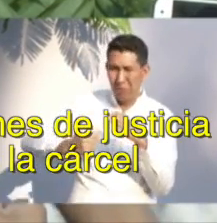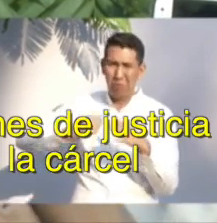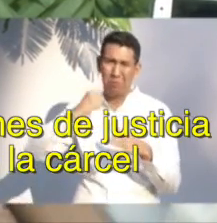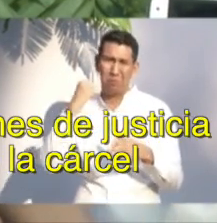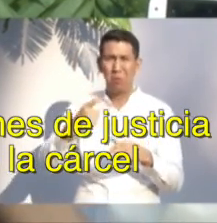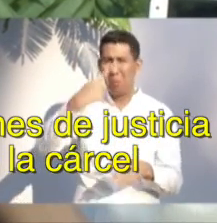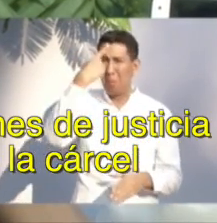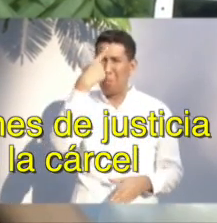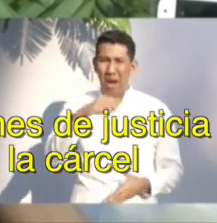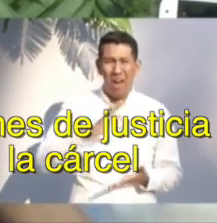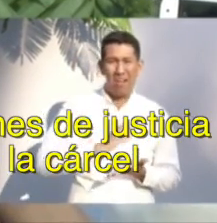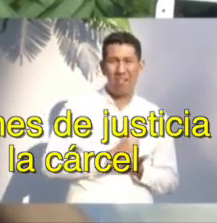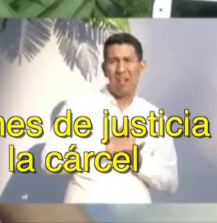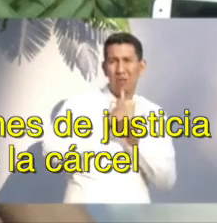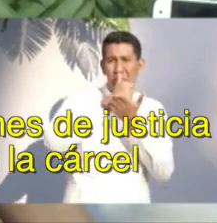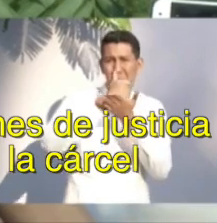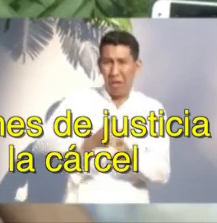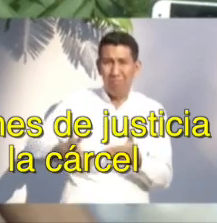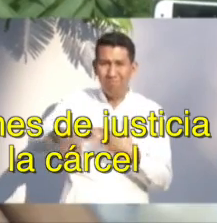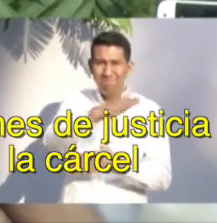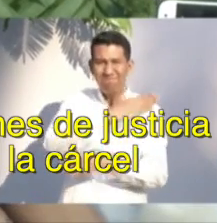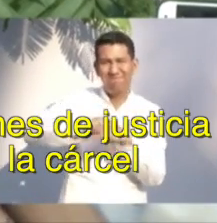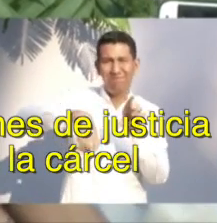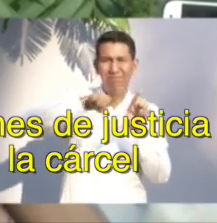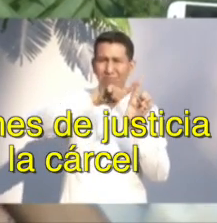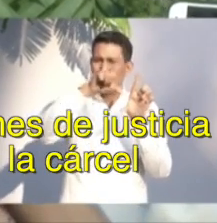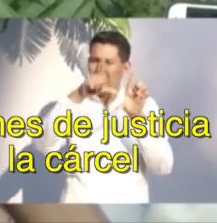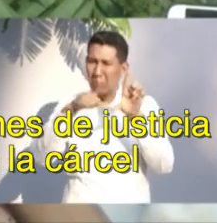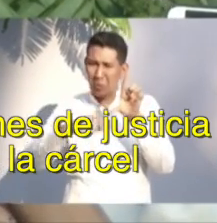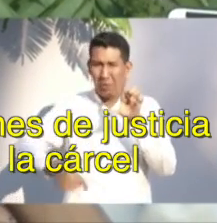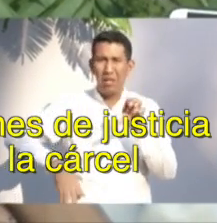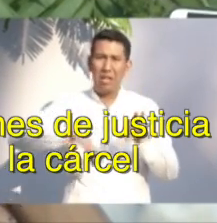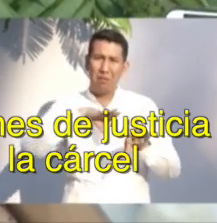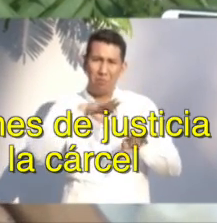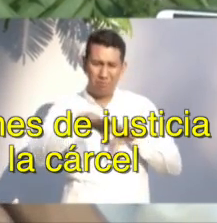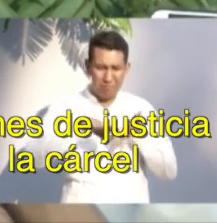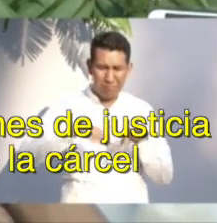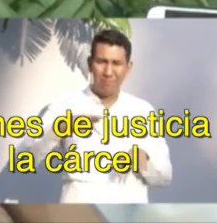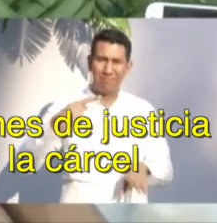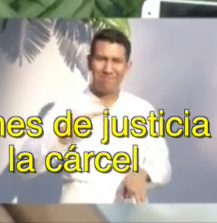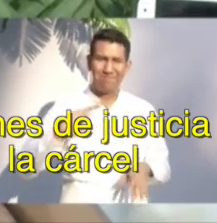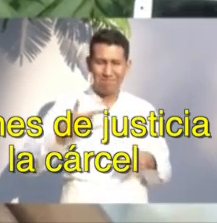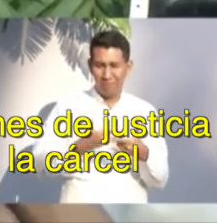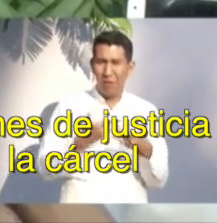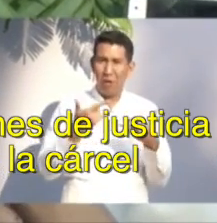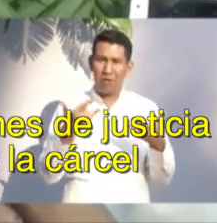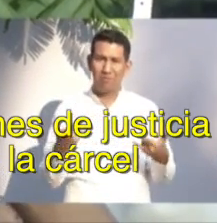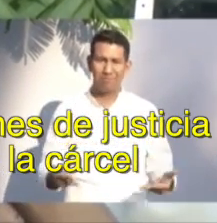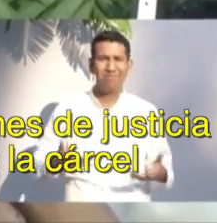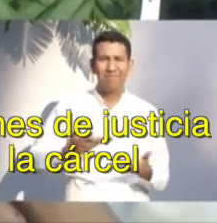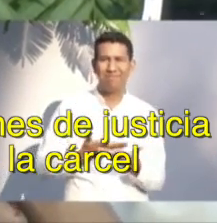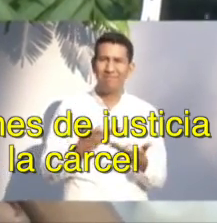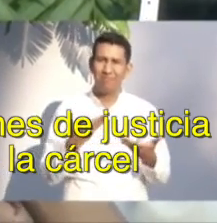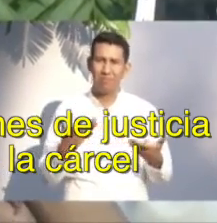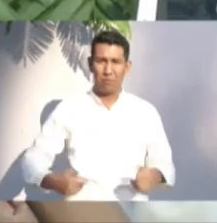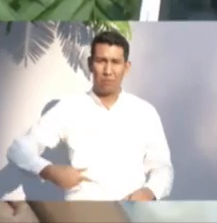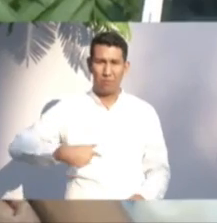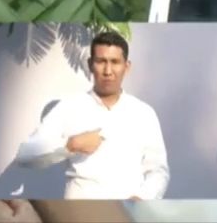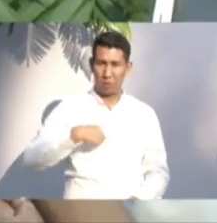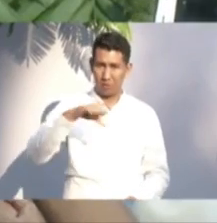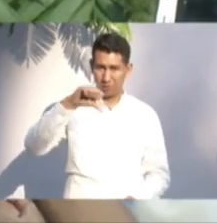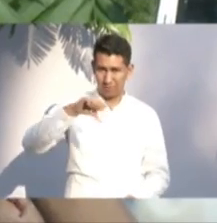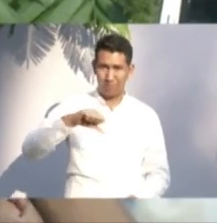en esta elección hay quien cree en las instituciones de justicia y quien escoge a atacarlas y sacar a los criminales de la cárcel